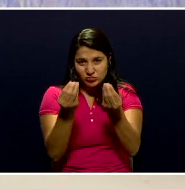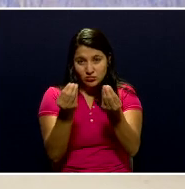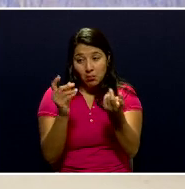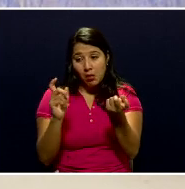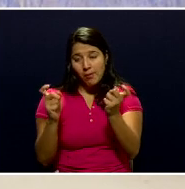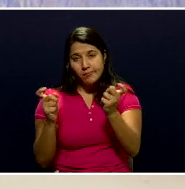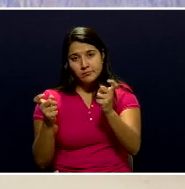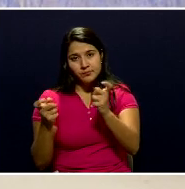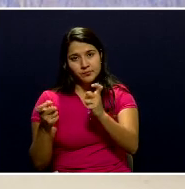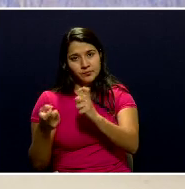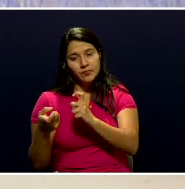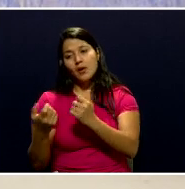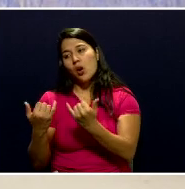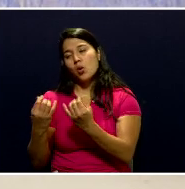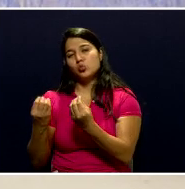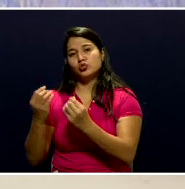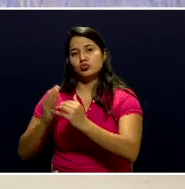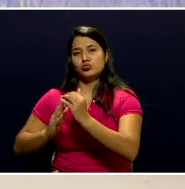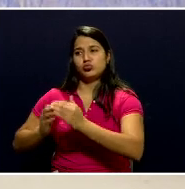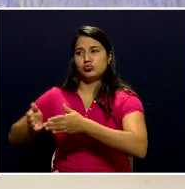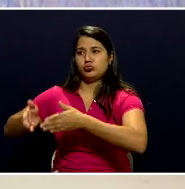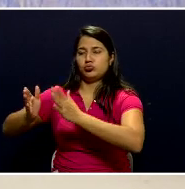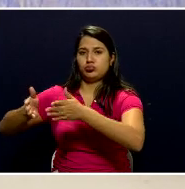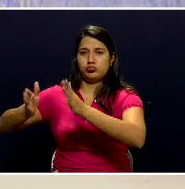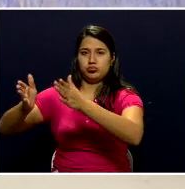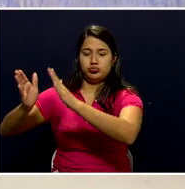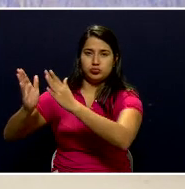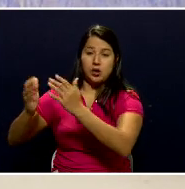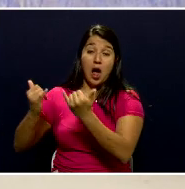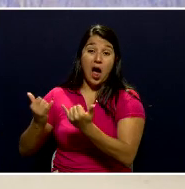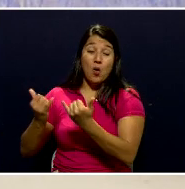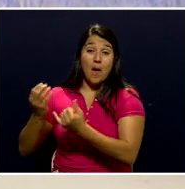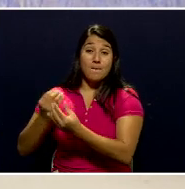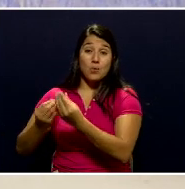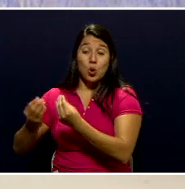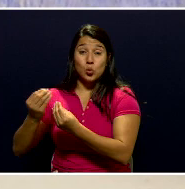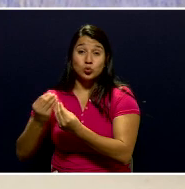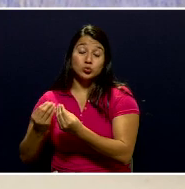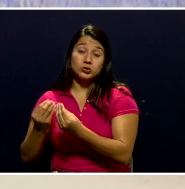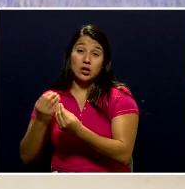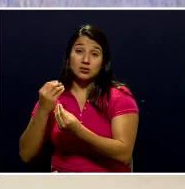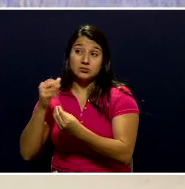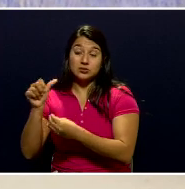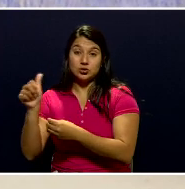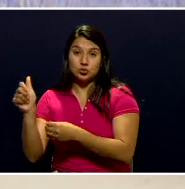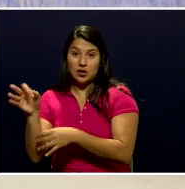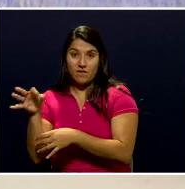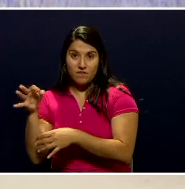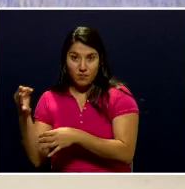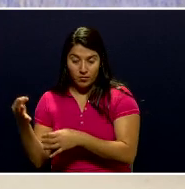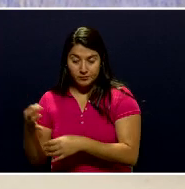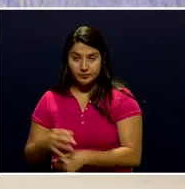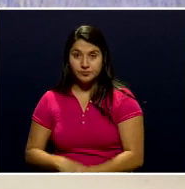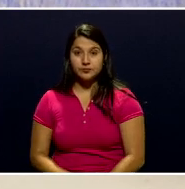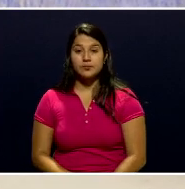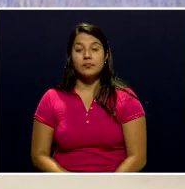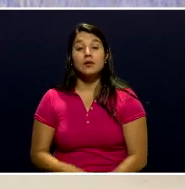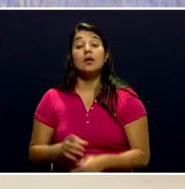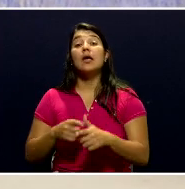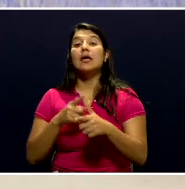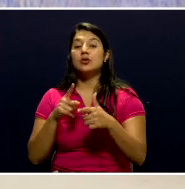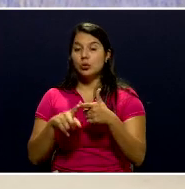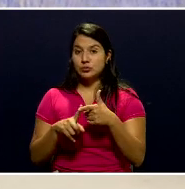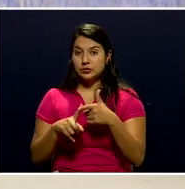y desarrollamos un modelo productivo a través de la especulación de suelo urbano.